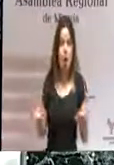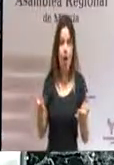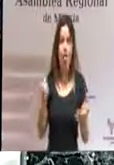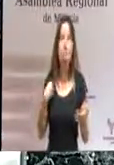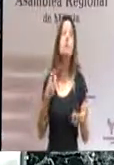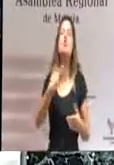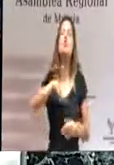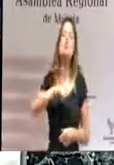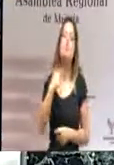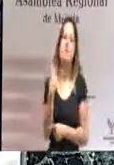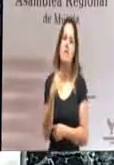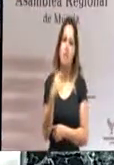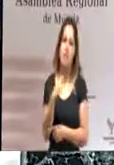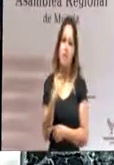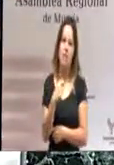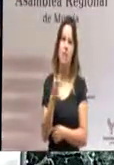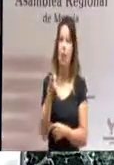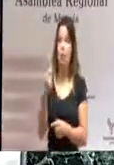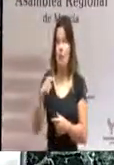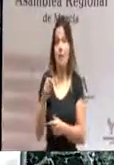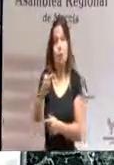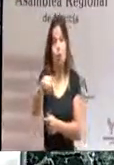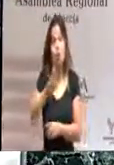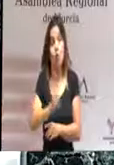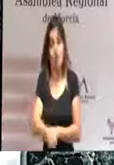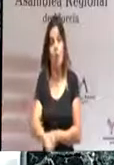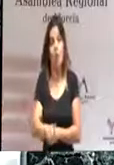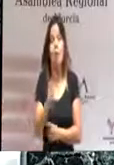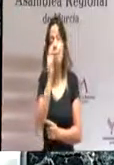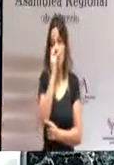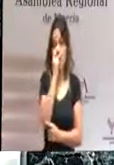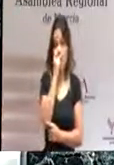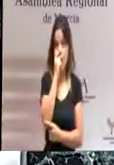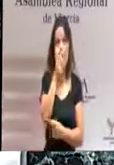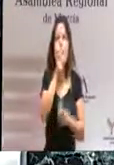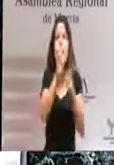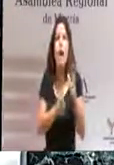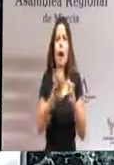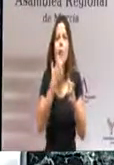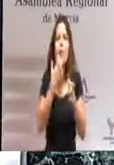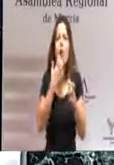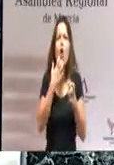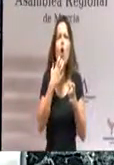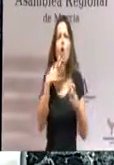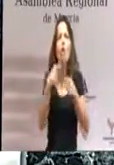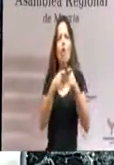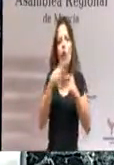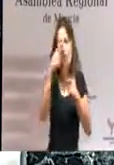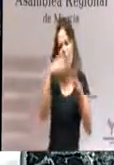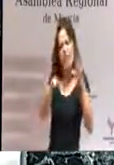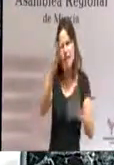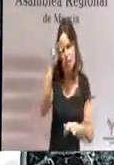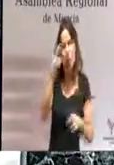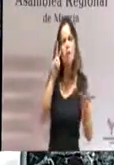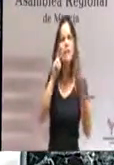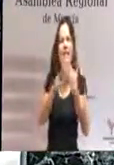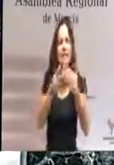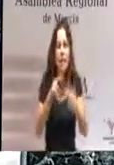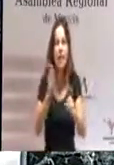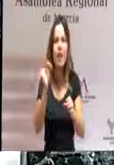nuestro presidente, el suyo también, Pedro Antonio Sánchez. Palabras como codecisión, transparencia o